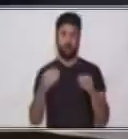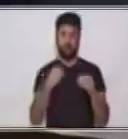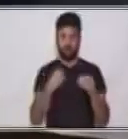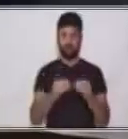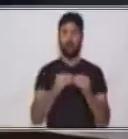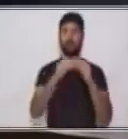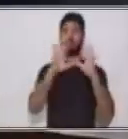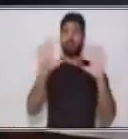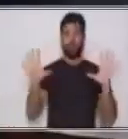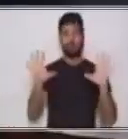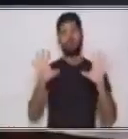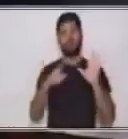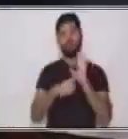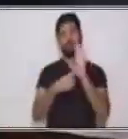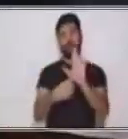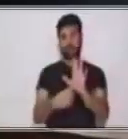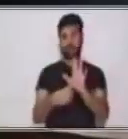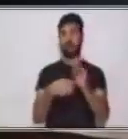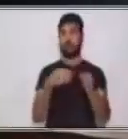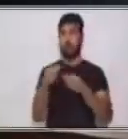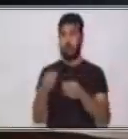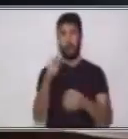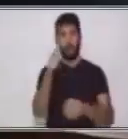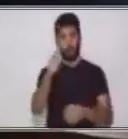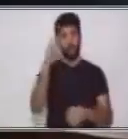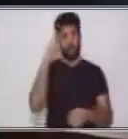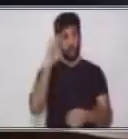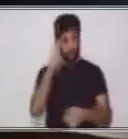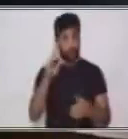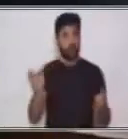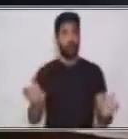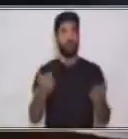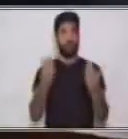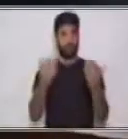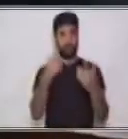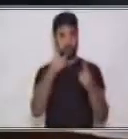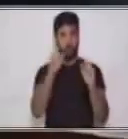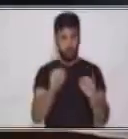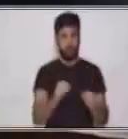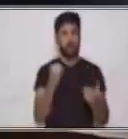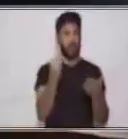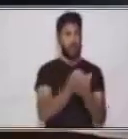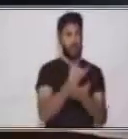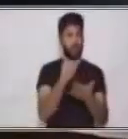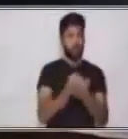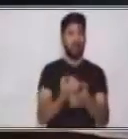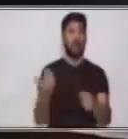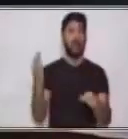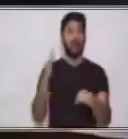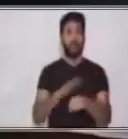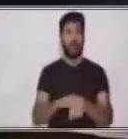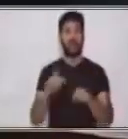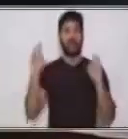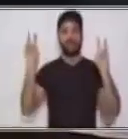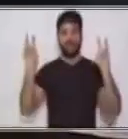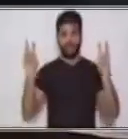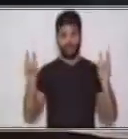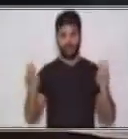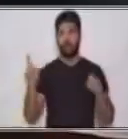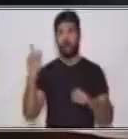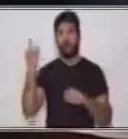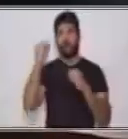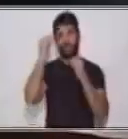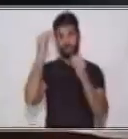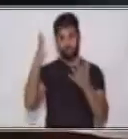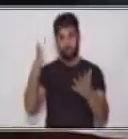les explico. Por supuesto, siempre les animo a que ustedes puedan investigar más en casa, porque existe mucha información